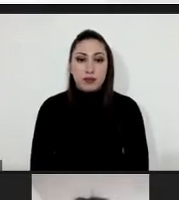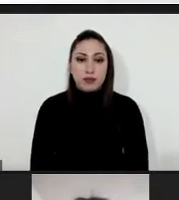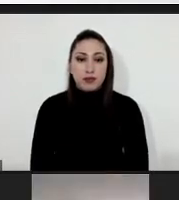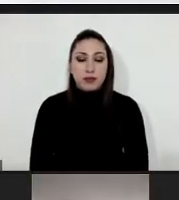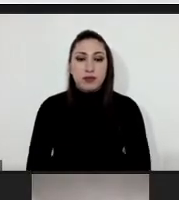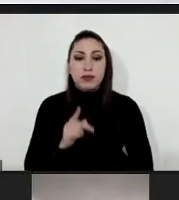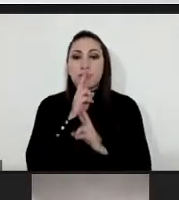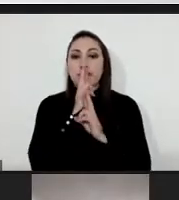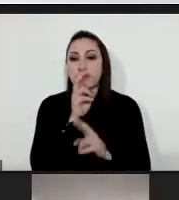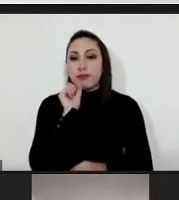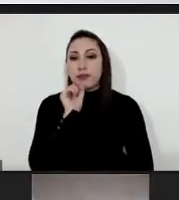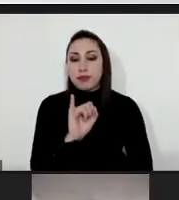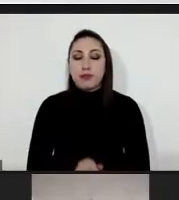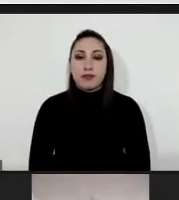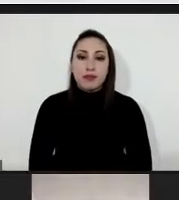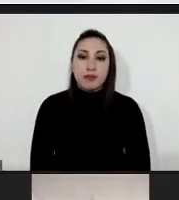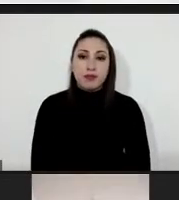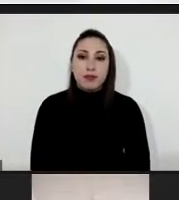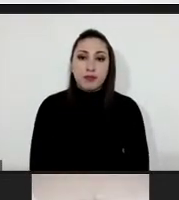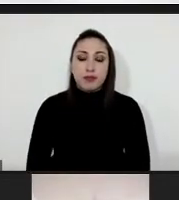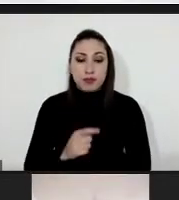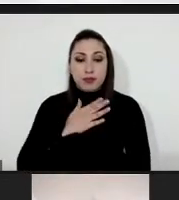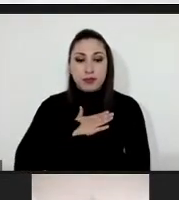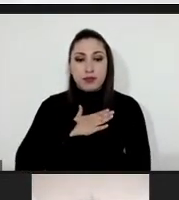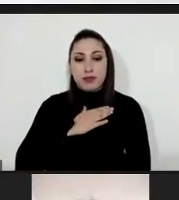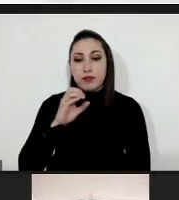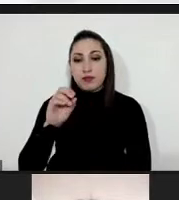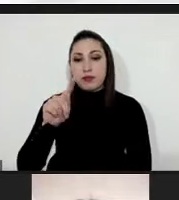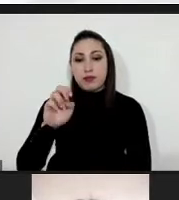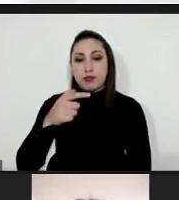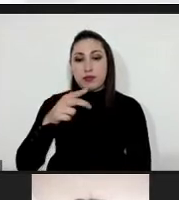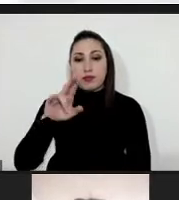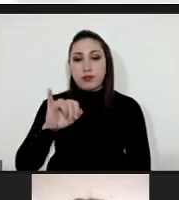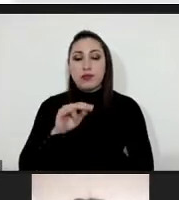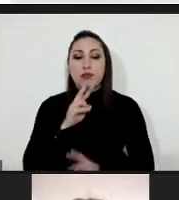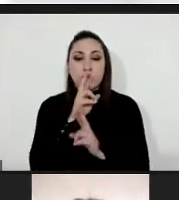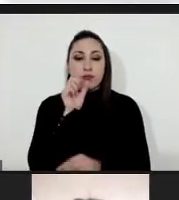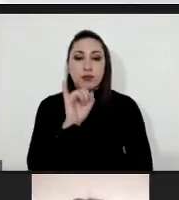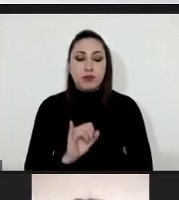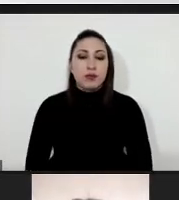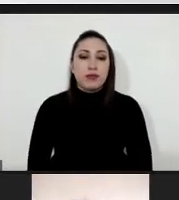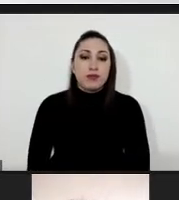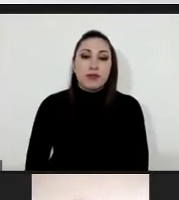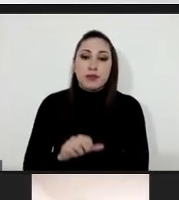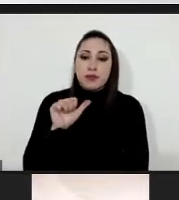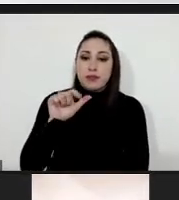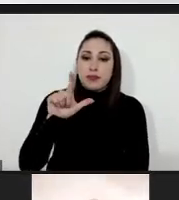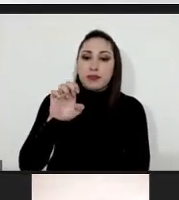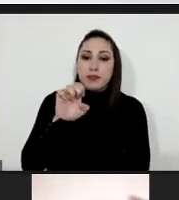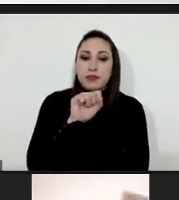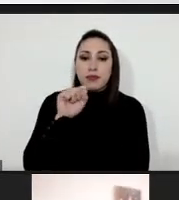América Rangel, a favor. Adela Voz, Leonor Gómez Otegui, a favor. Alessandra Rojo de la Vega.